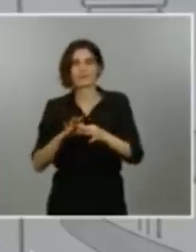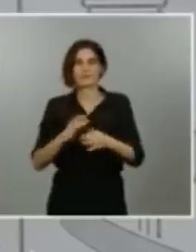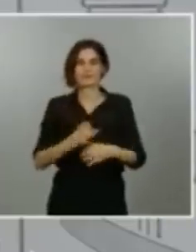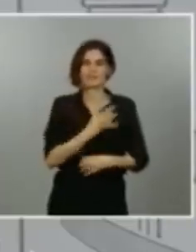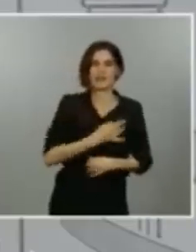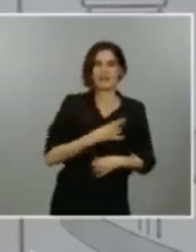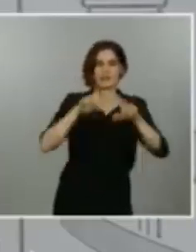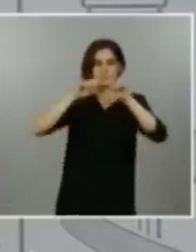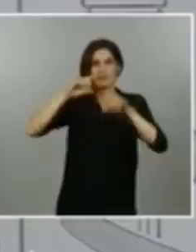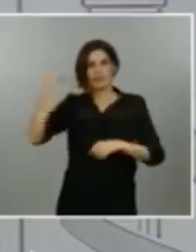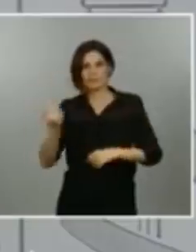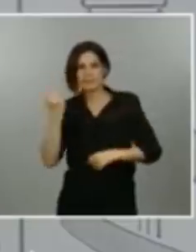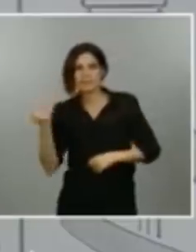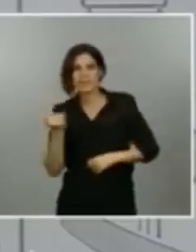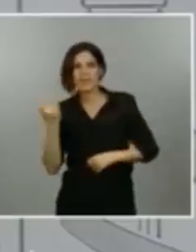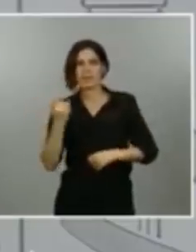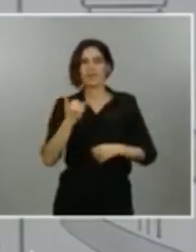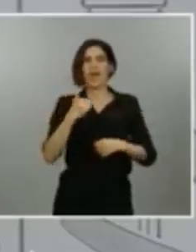diferente